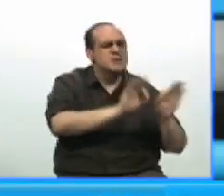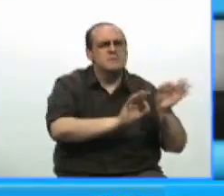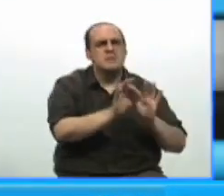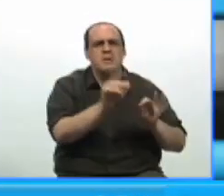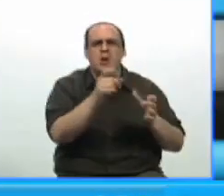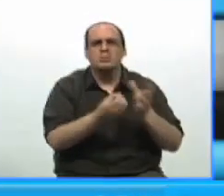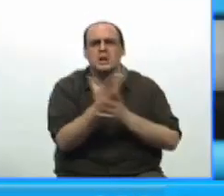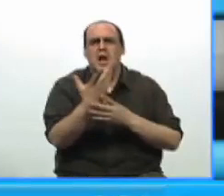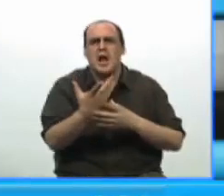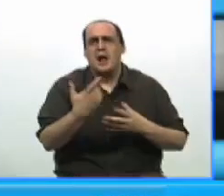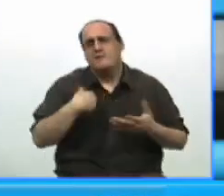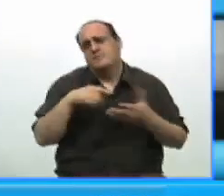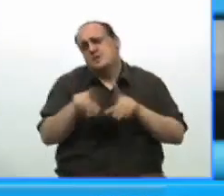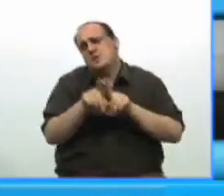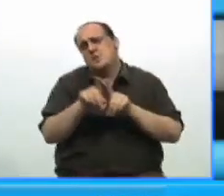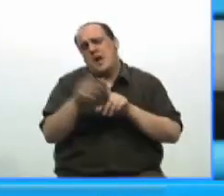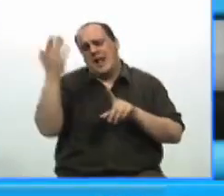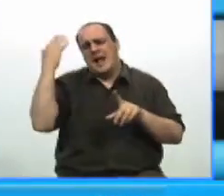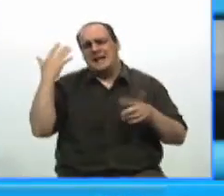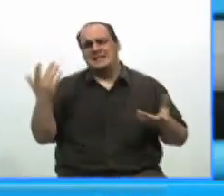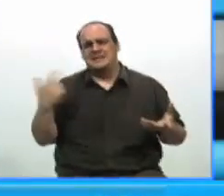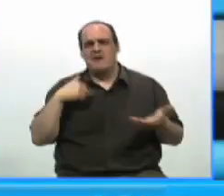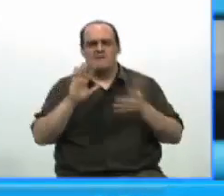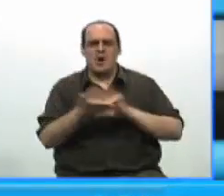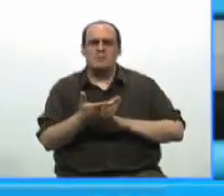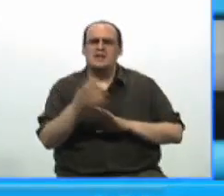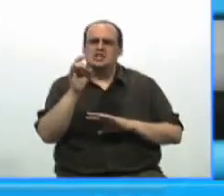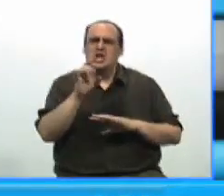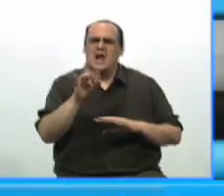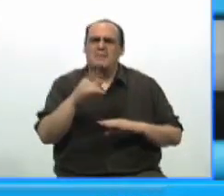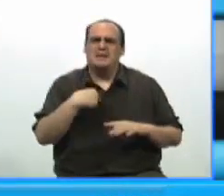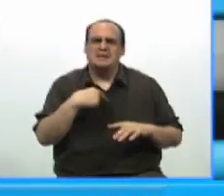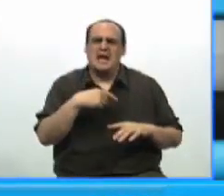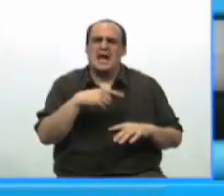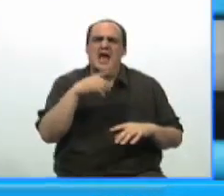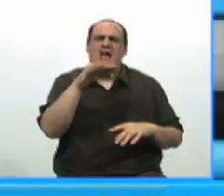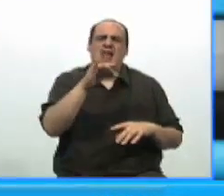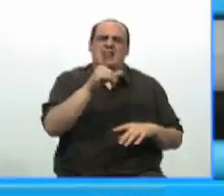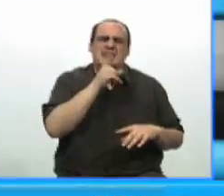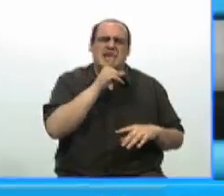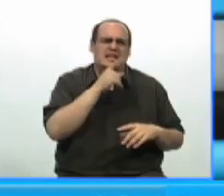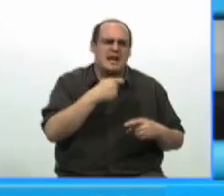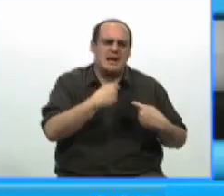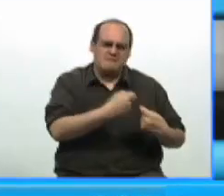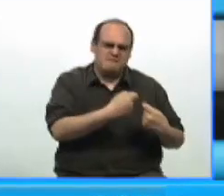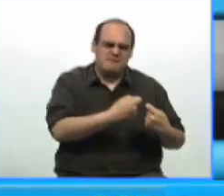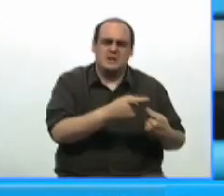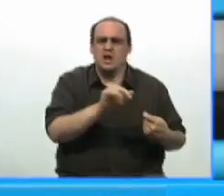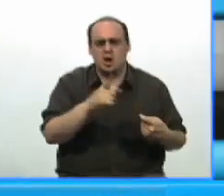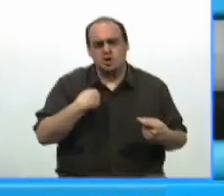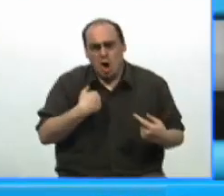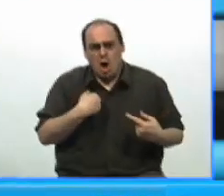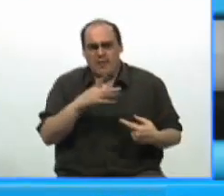yo la verdad es que me gustaría no tener injerencia solamente en el próximo entrenador, sino que ese próximo entrenador sea yo.